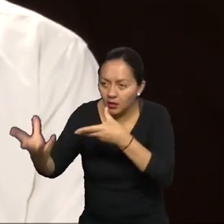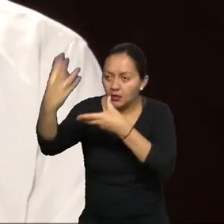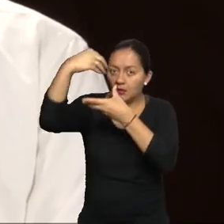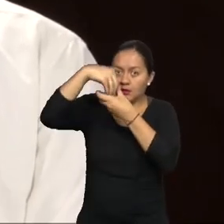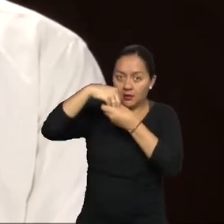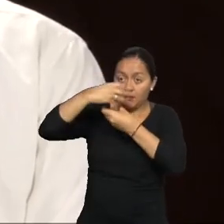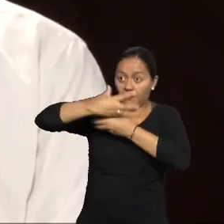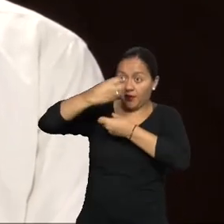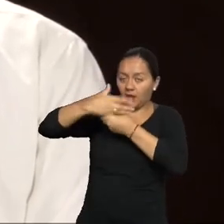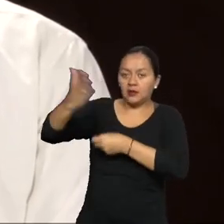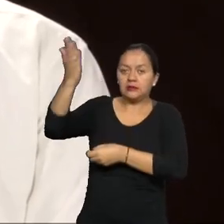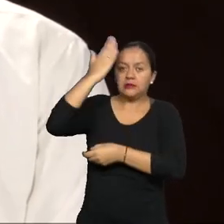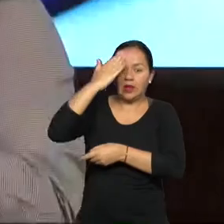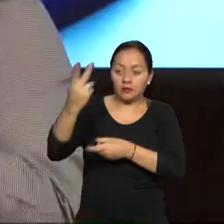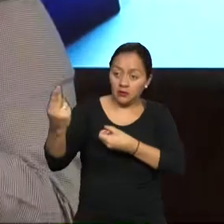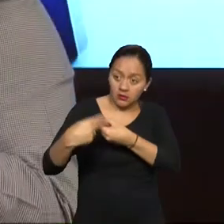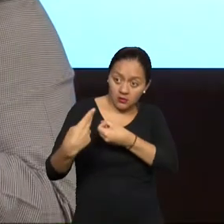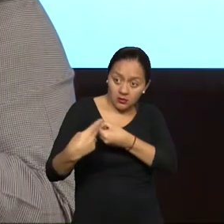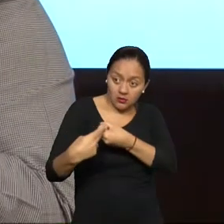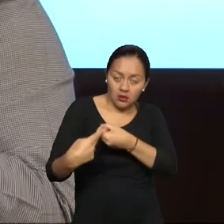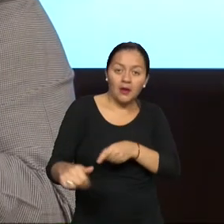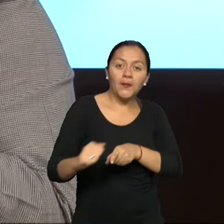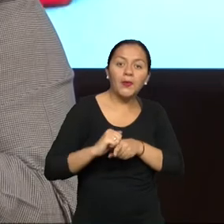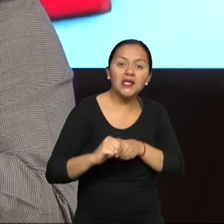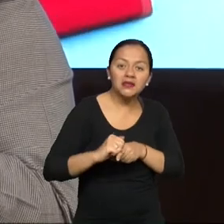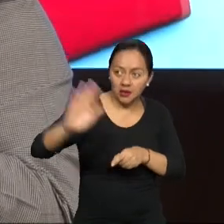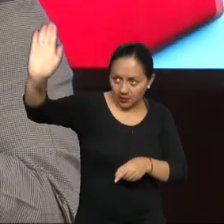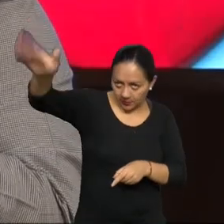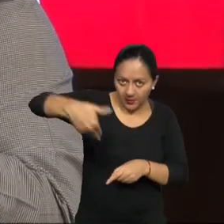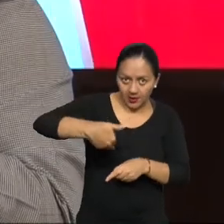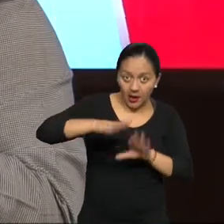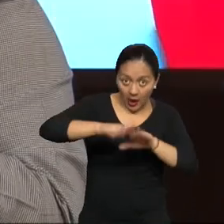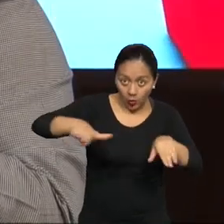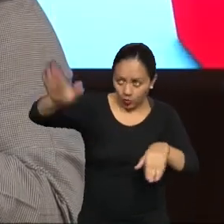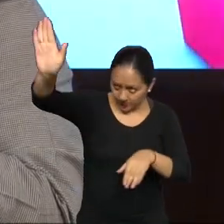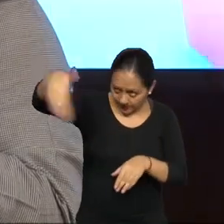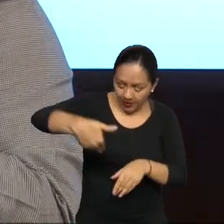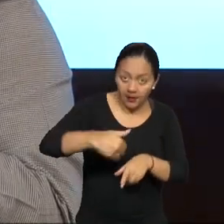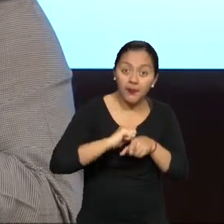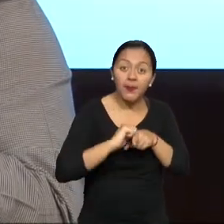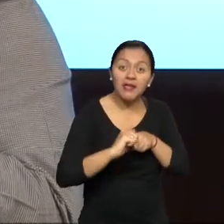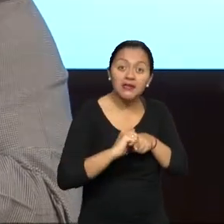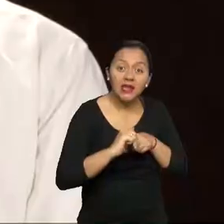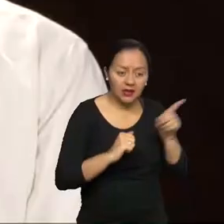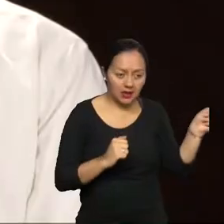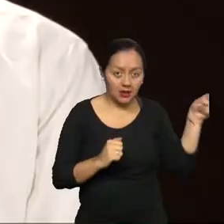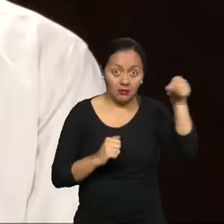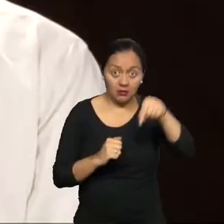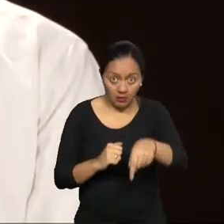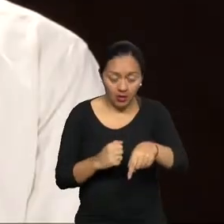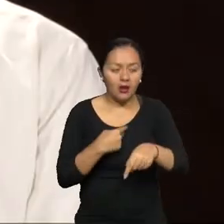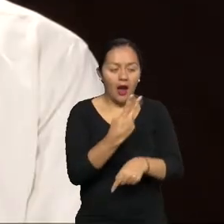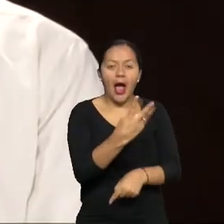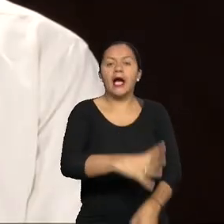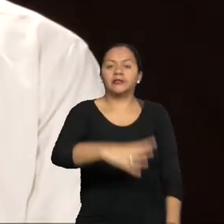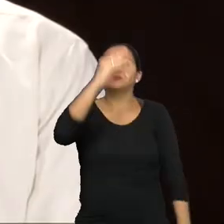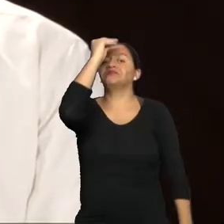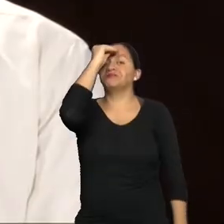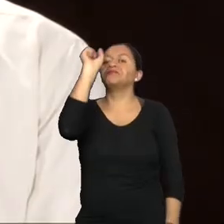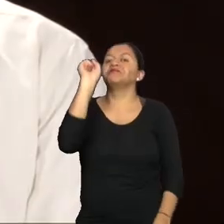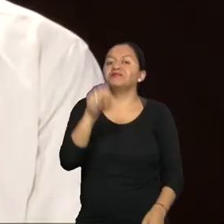a las federaciones, deberían ellas hacer pasantías en las federaciones, en los clubes. O sea, estamos diciendo personal técnico deportivo